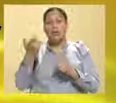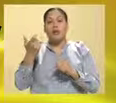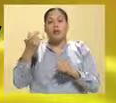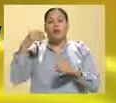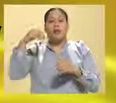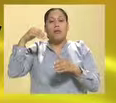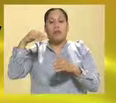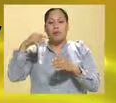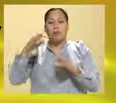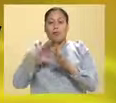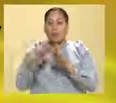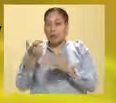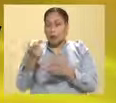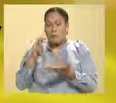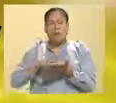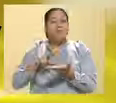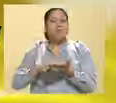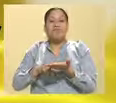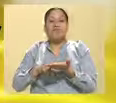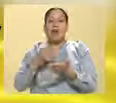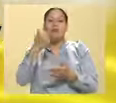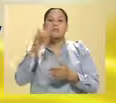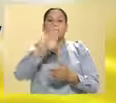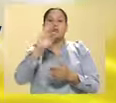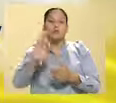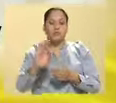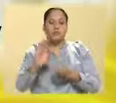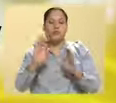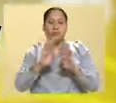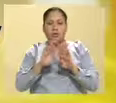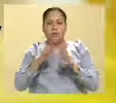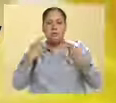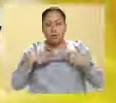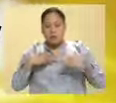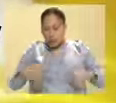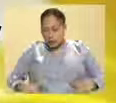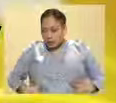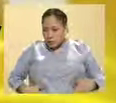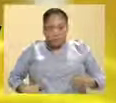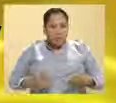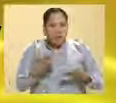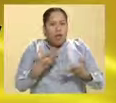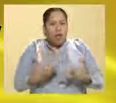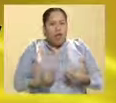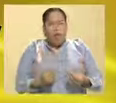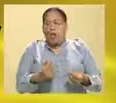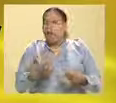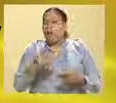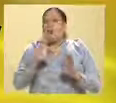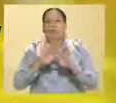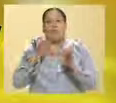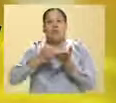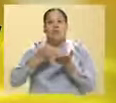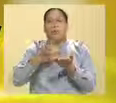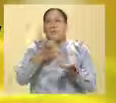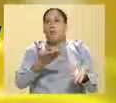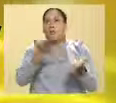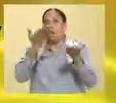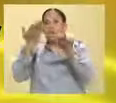un 25%. Entonces, esto claro que afecta el bolsillo de los trabajadores. Por ejemplo,